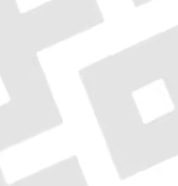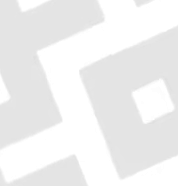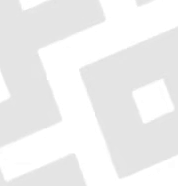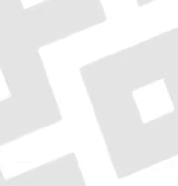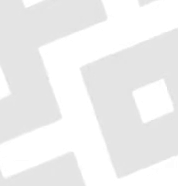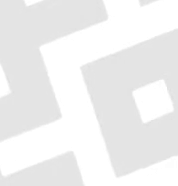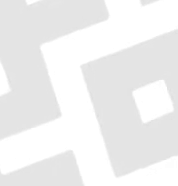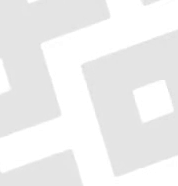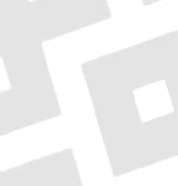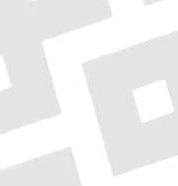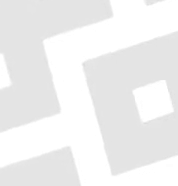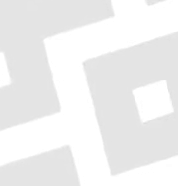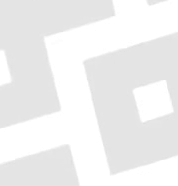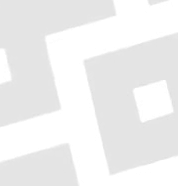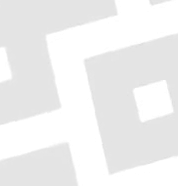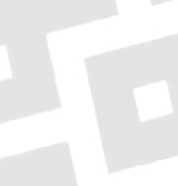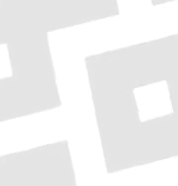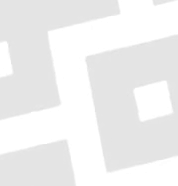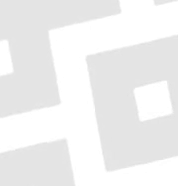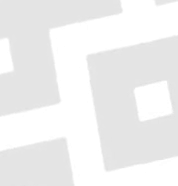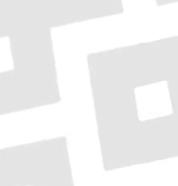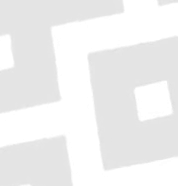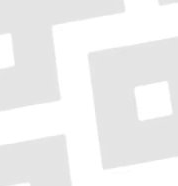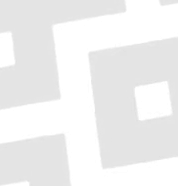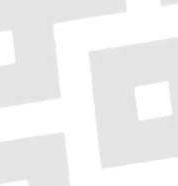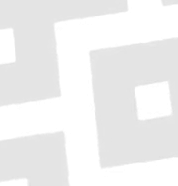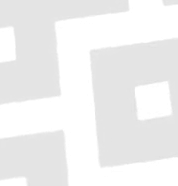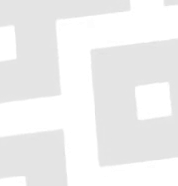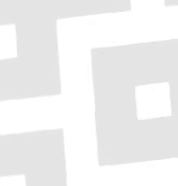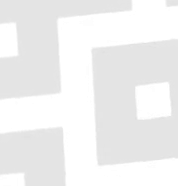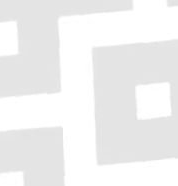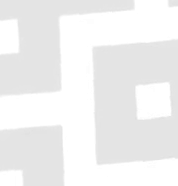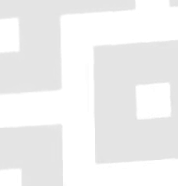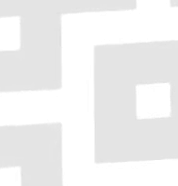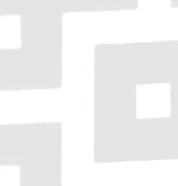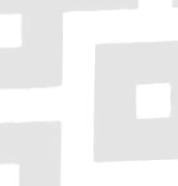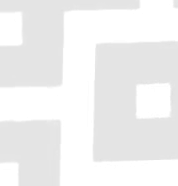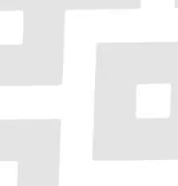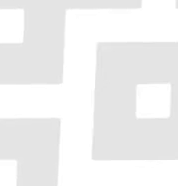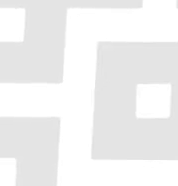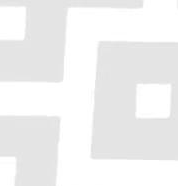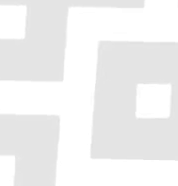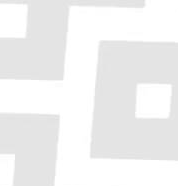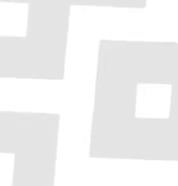estrategia estatal contra el coronavirus actualización en veracruz